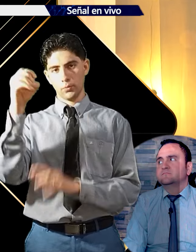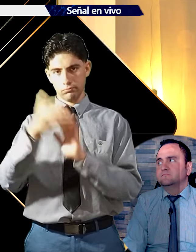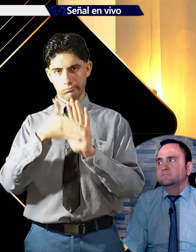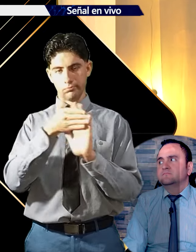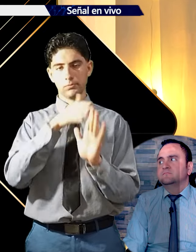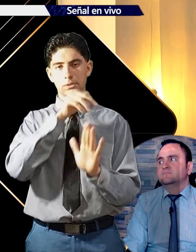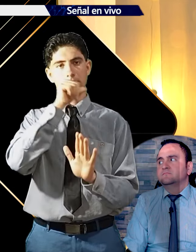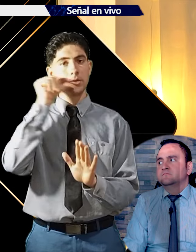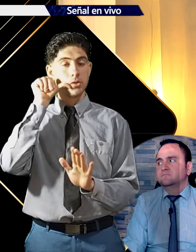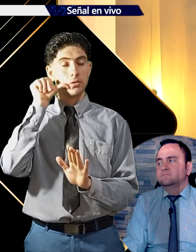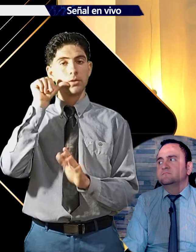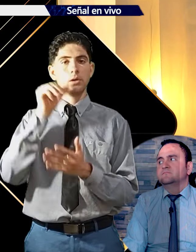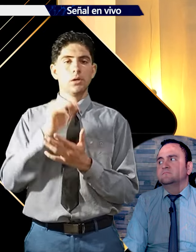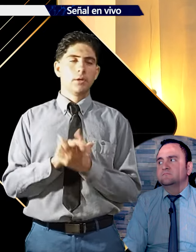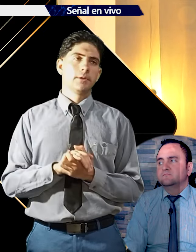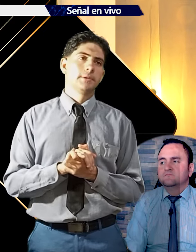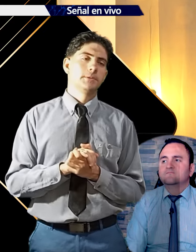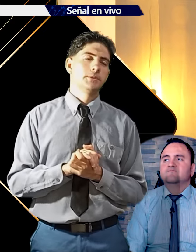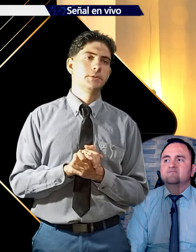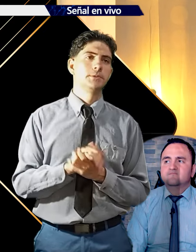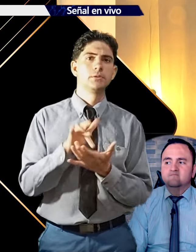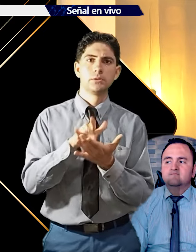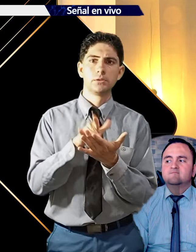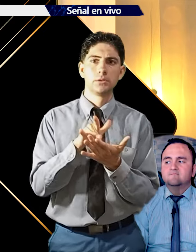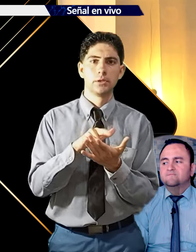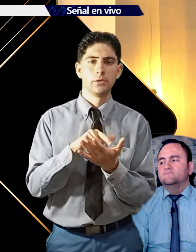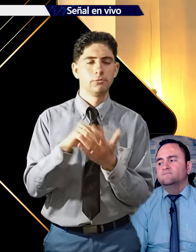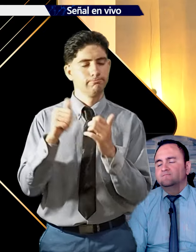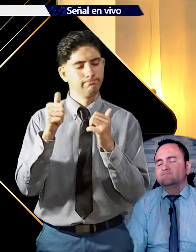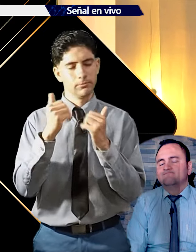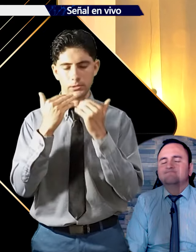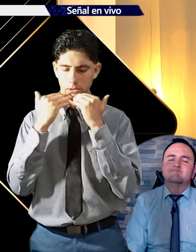7 de la mañana y hoy también temprano,